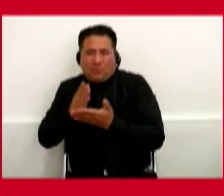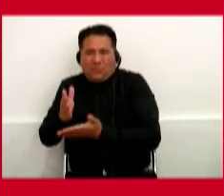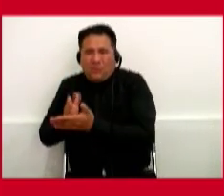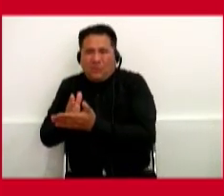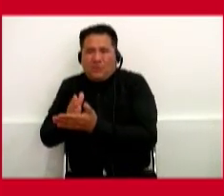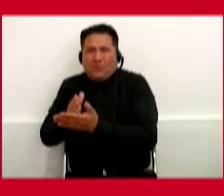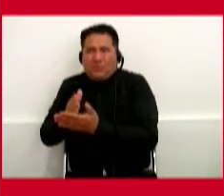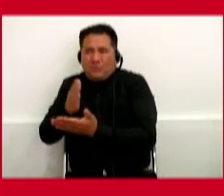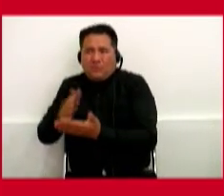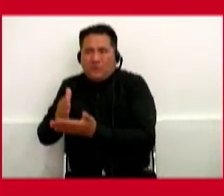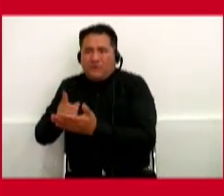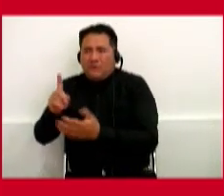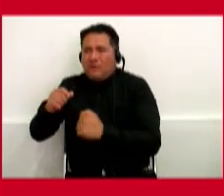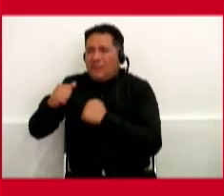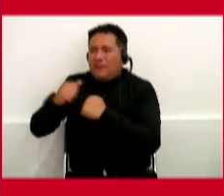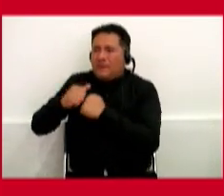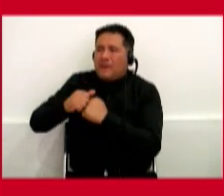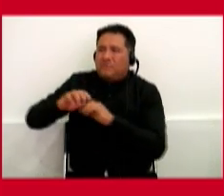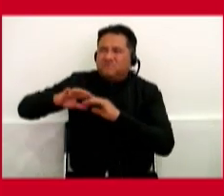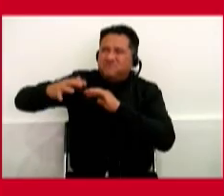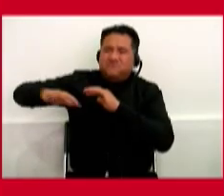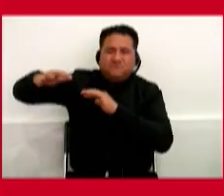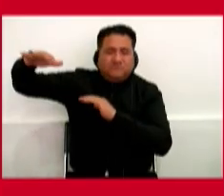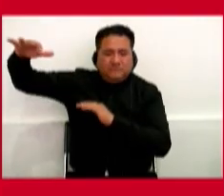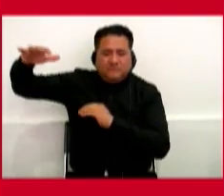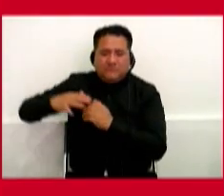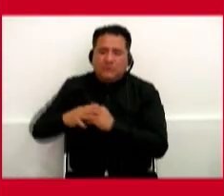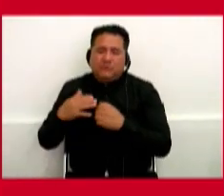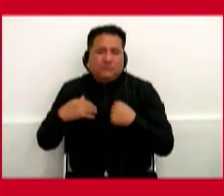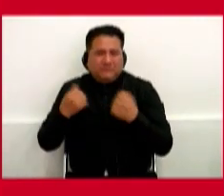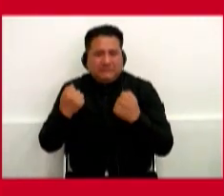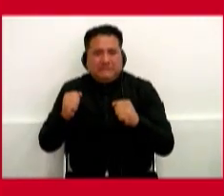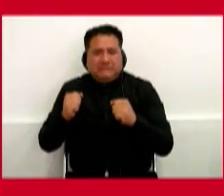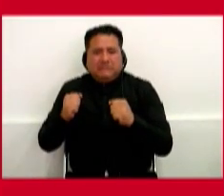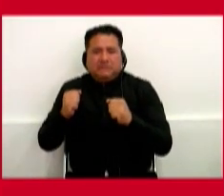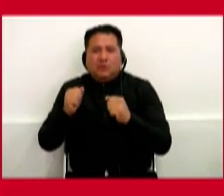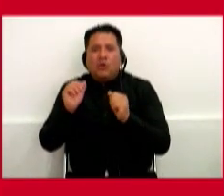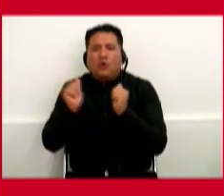macrobloques, entonces debería tratarlo con los elementos discretos, ¿no?